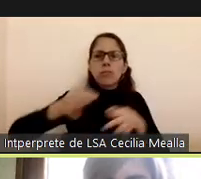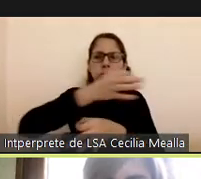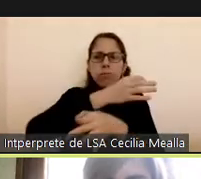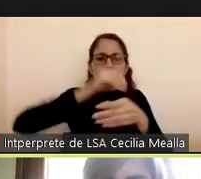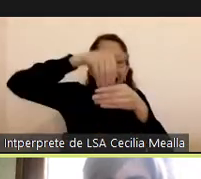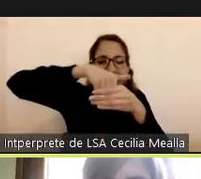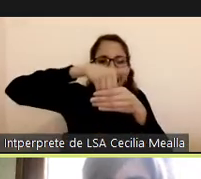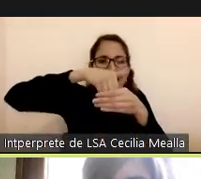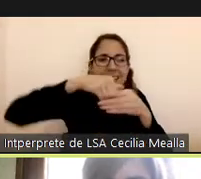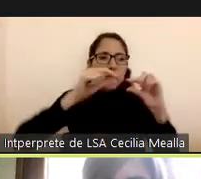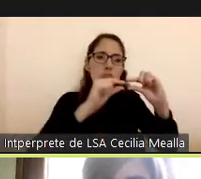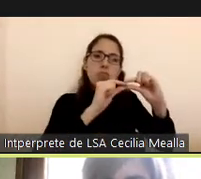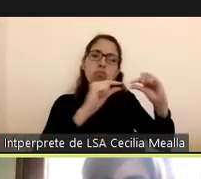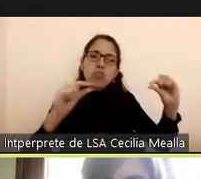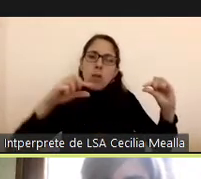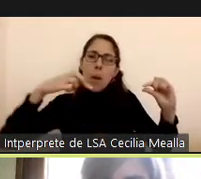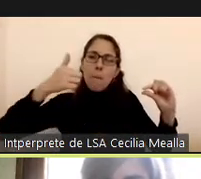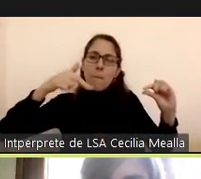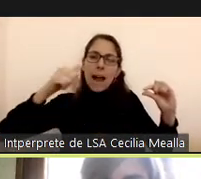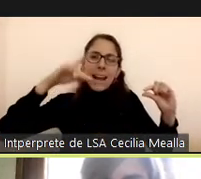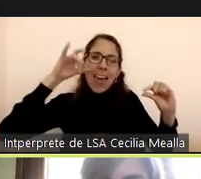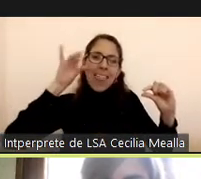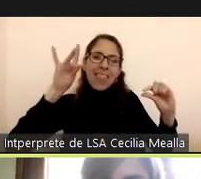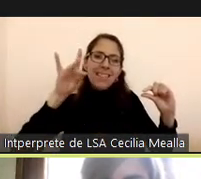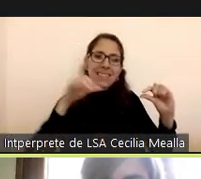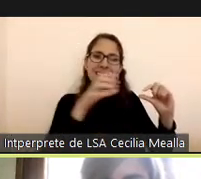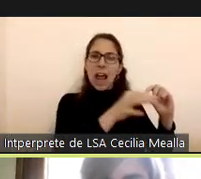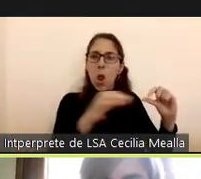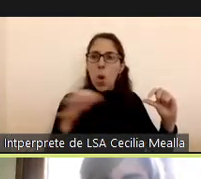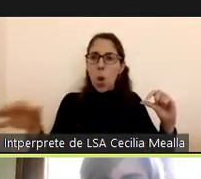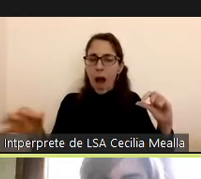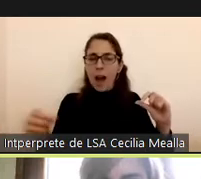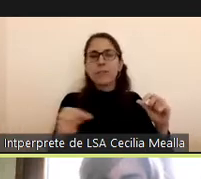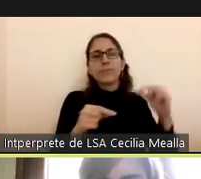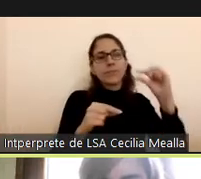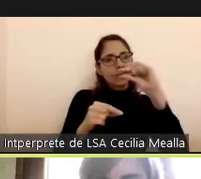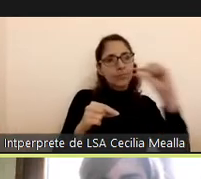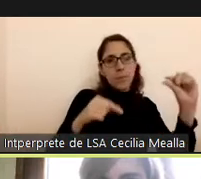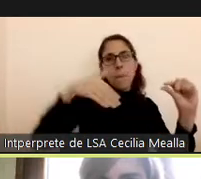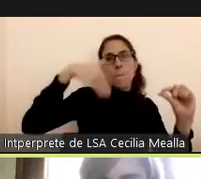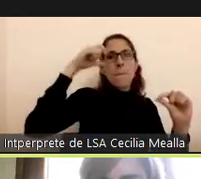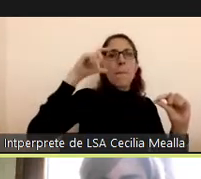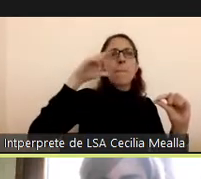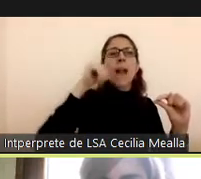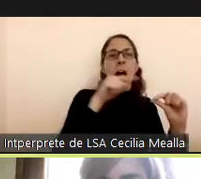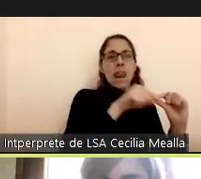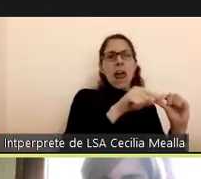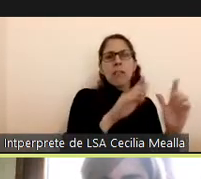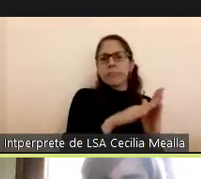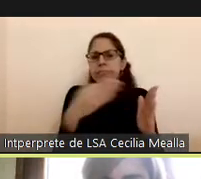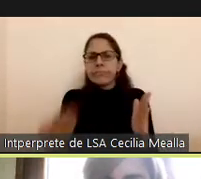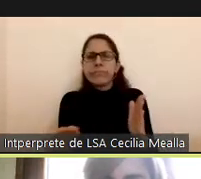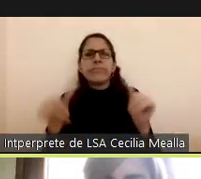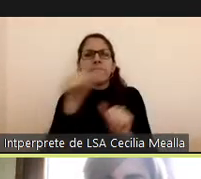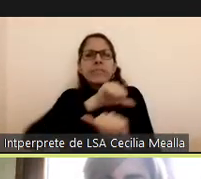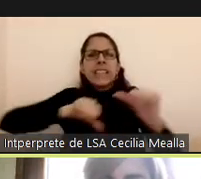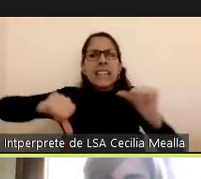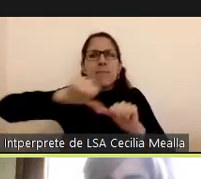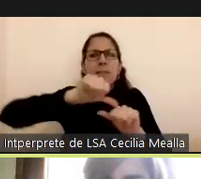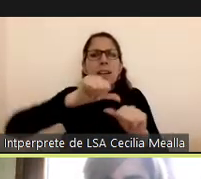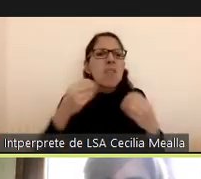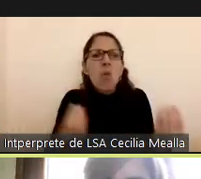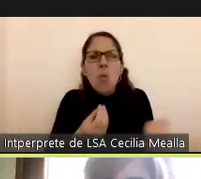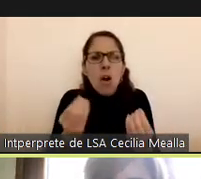celular de las bacterias. Entonces acá tienen la membrana plasmática, tienen que poner cuál es su composición química, y acá